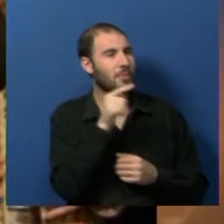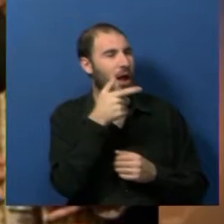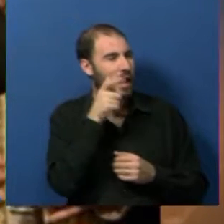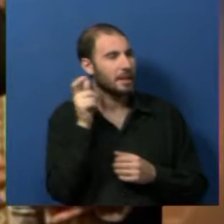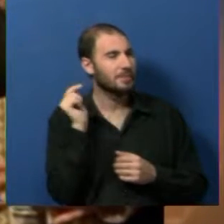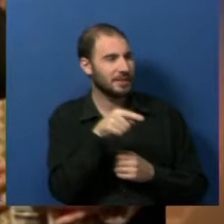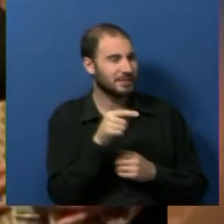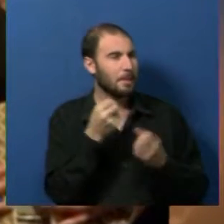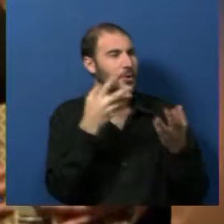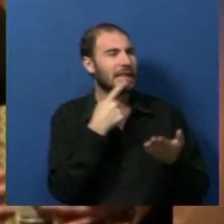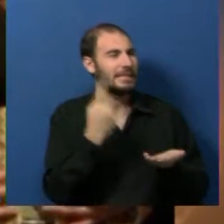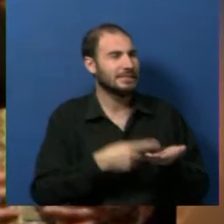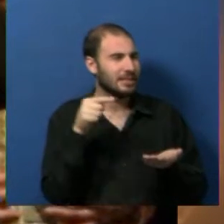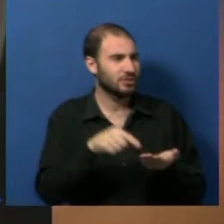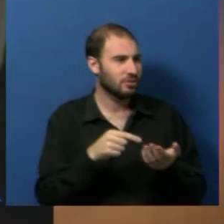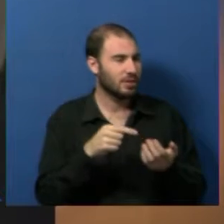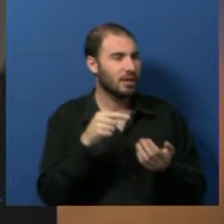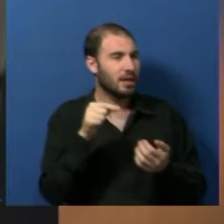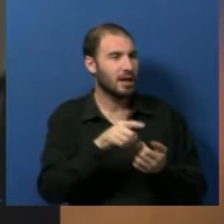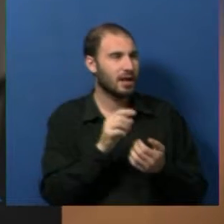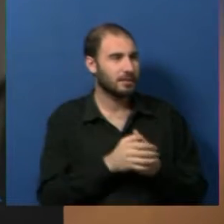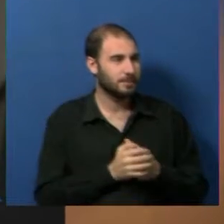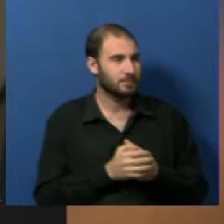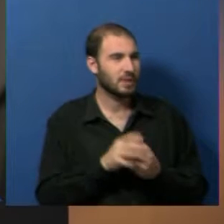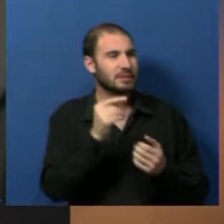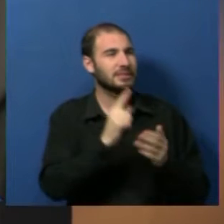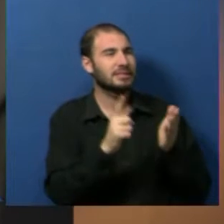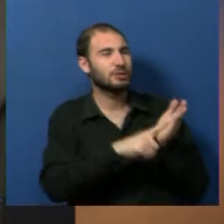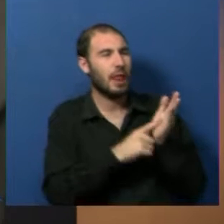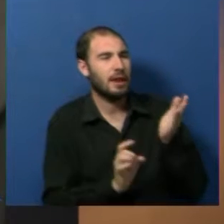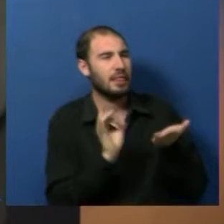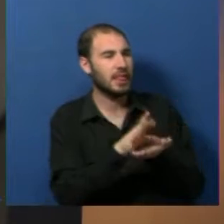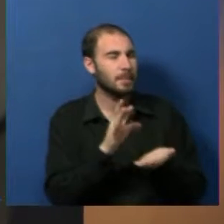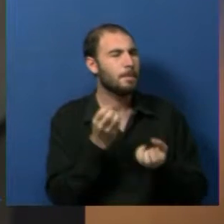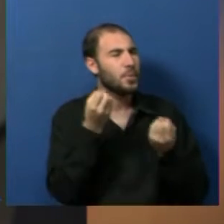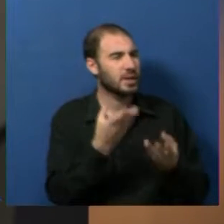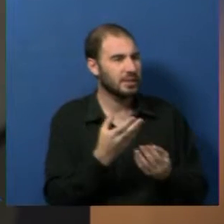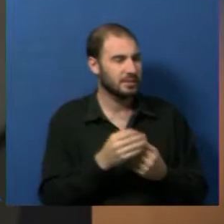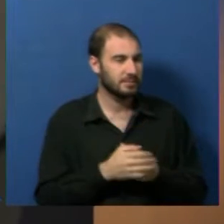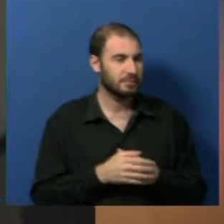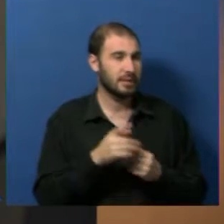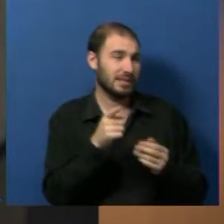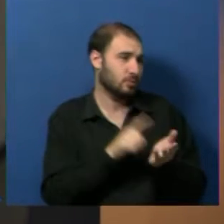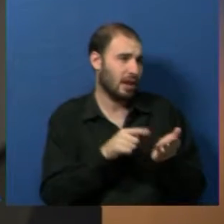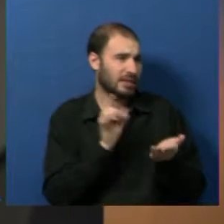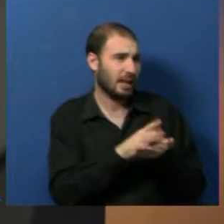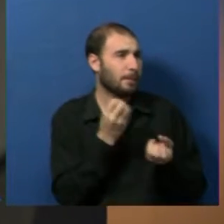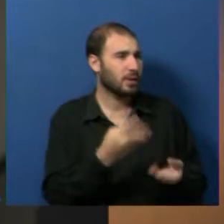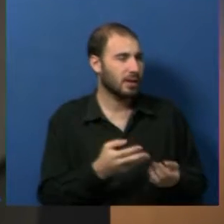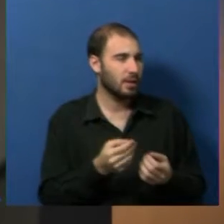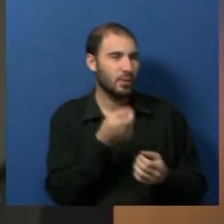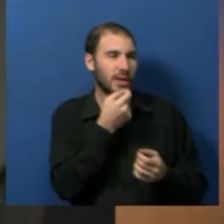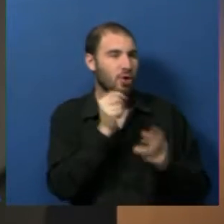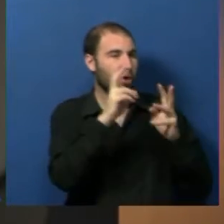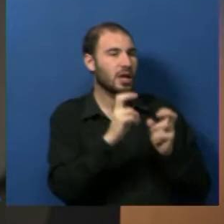experiencia. ¿Por qué la decisión entonces de remover la cúpula o la figura central, el titular de Defensa Civil, y no dejar